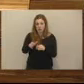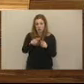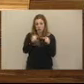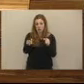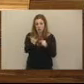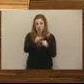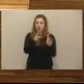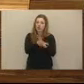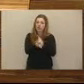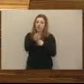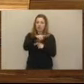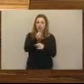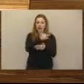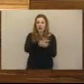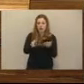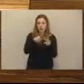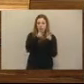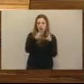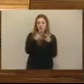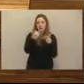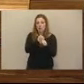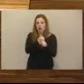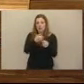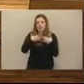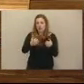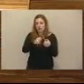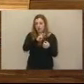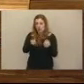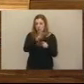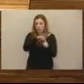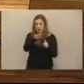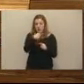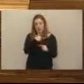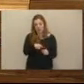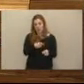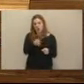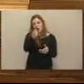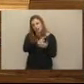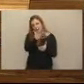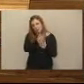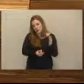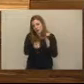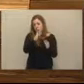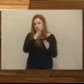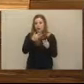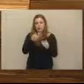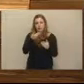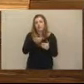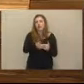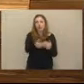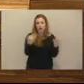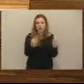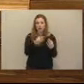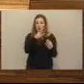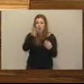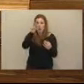perdido muchas garantías sociales, laborales, sanitarias, ambientales. No cometamos de nuevo un error de falta de visión futura. La PAC